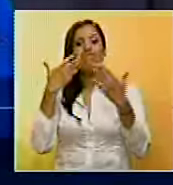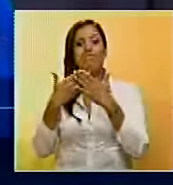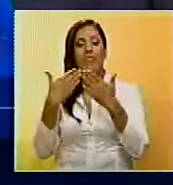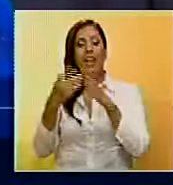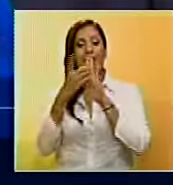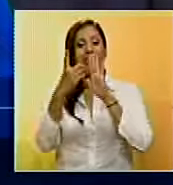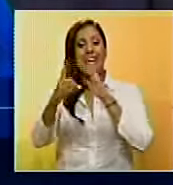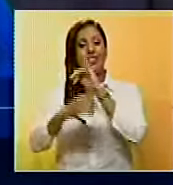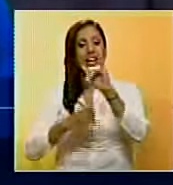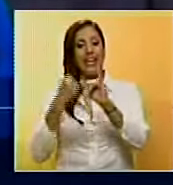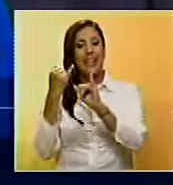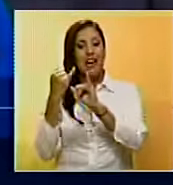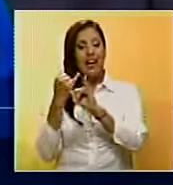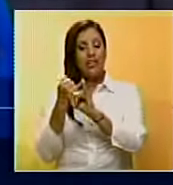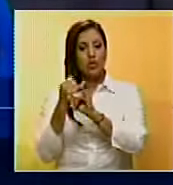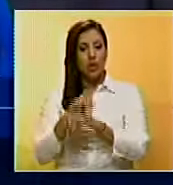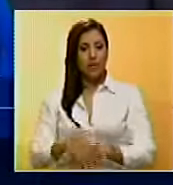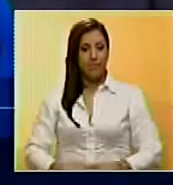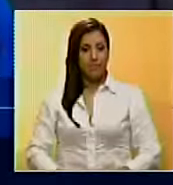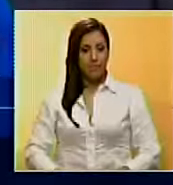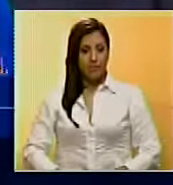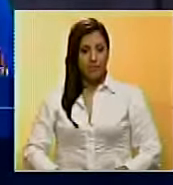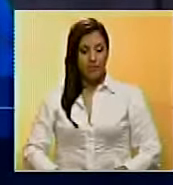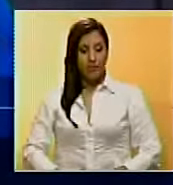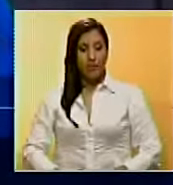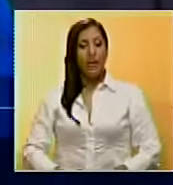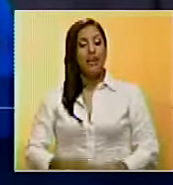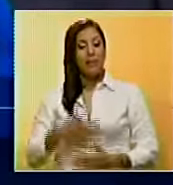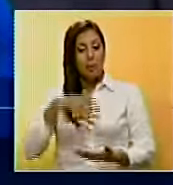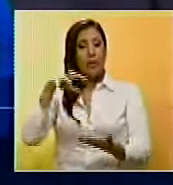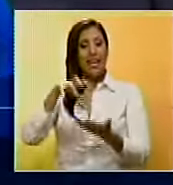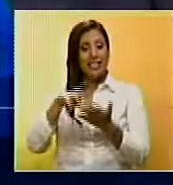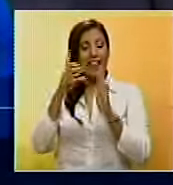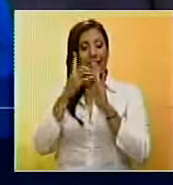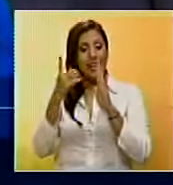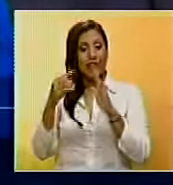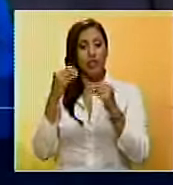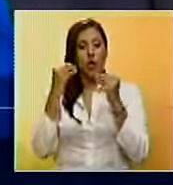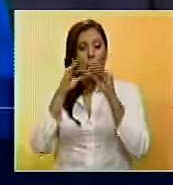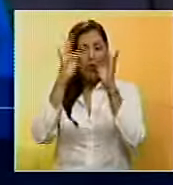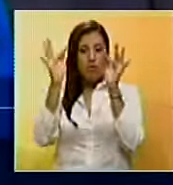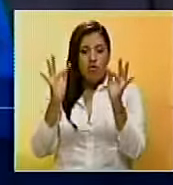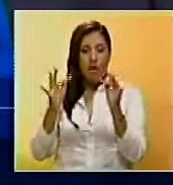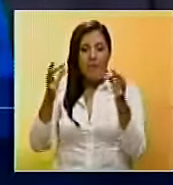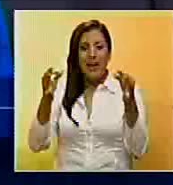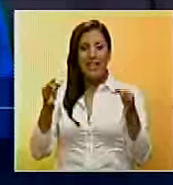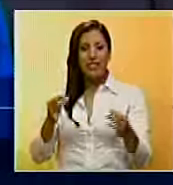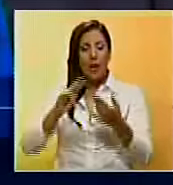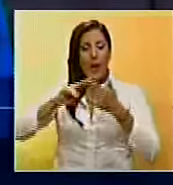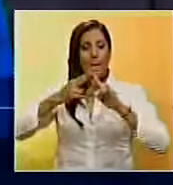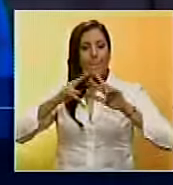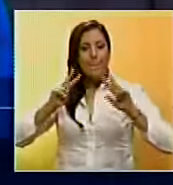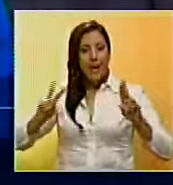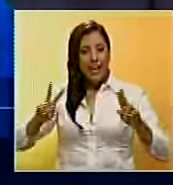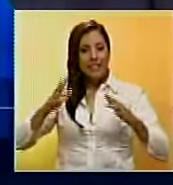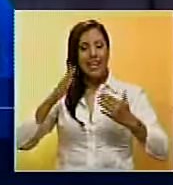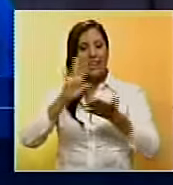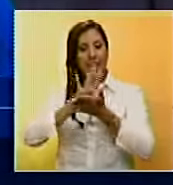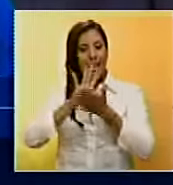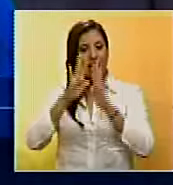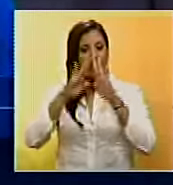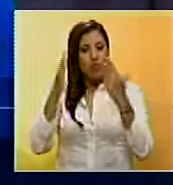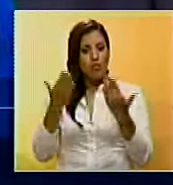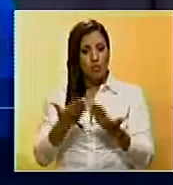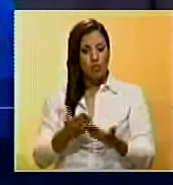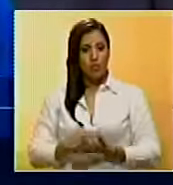vigencia del derecho internacional y de su Estado de Derecho como una forma para garantizar la paz y la estabilidad del